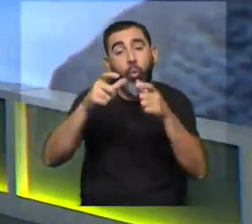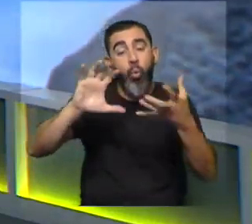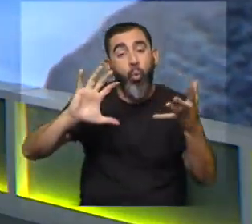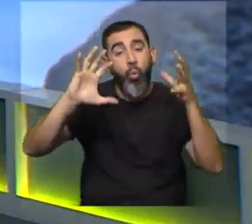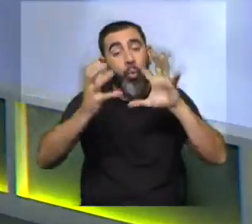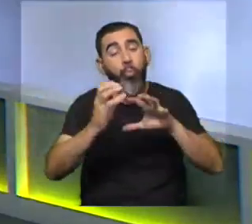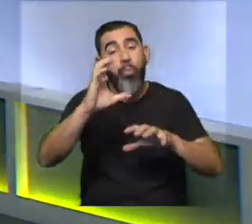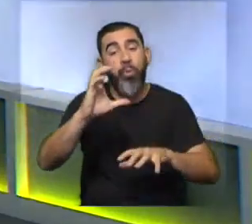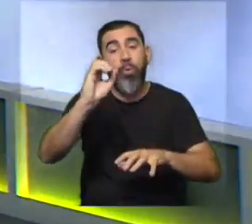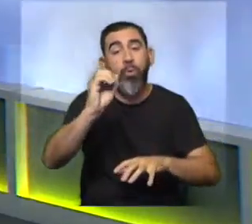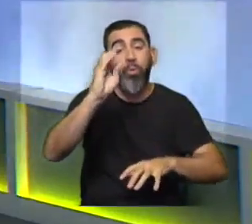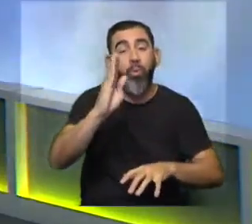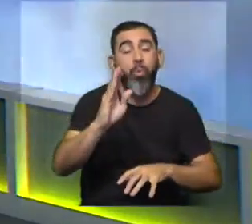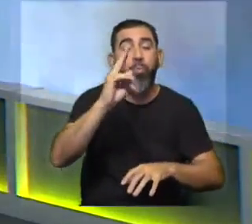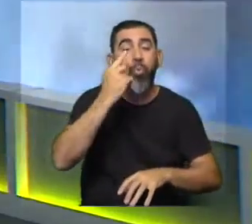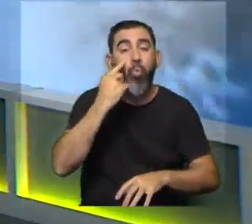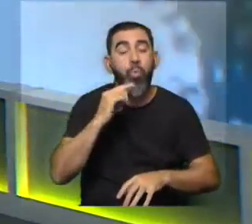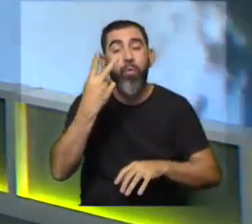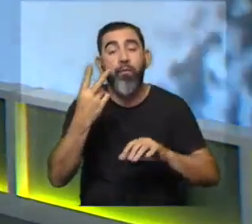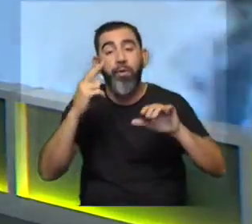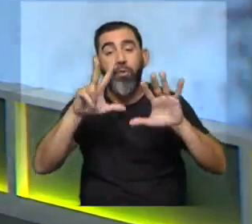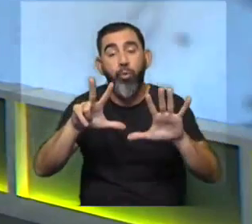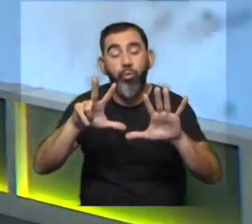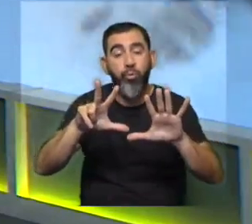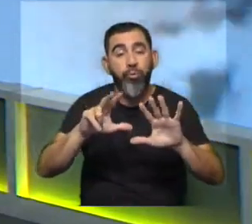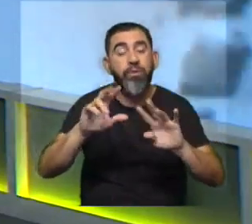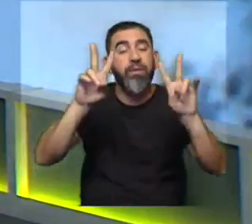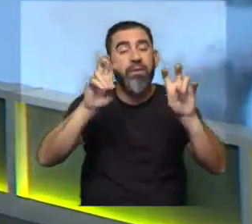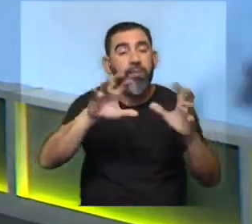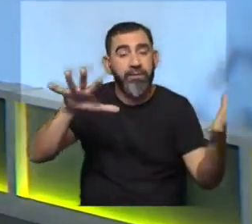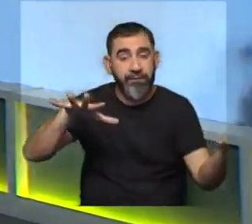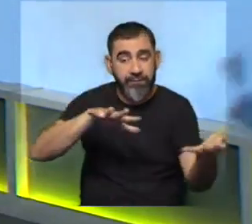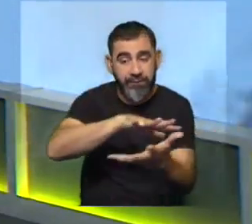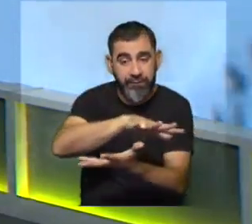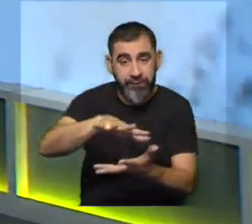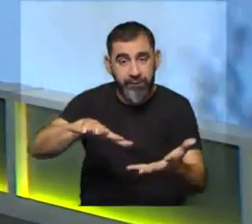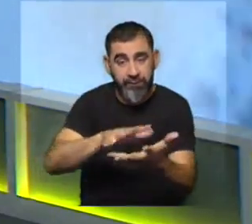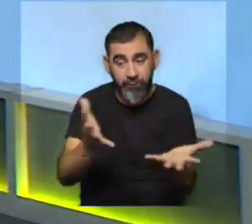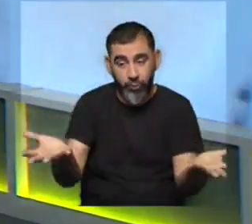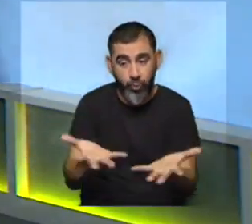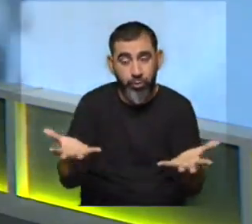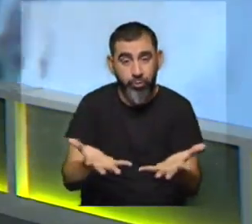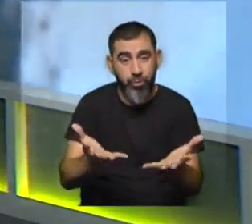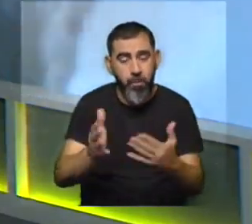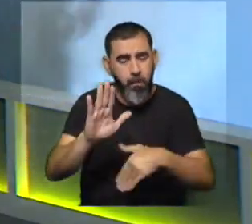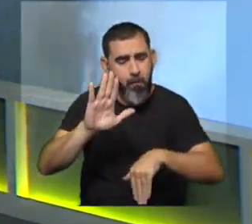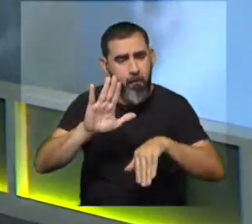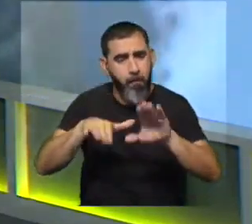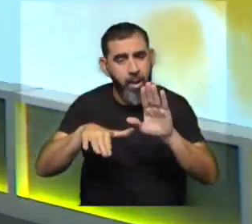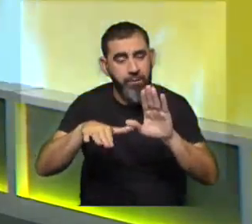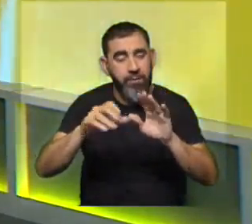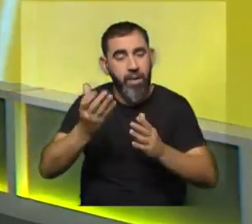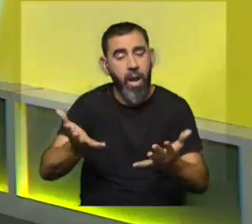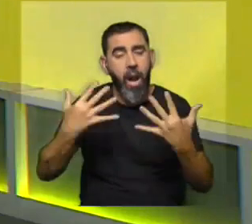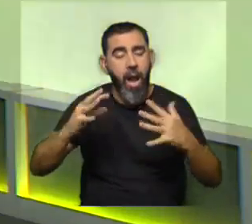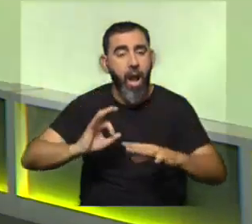la COP28, tendremos una puesta a punto de la situación actual en el contexto de un aumento de